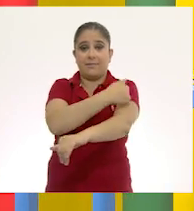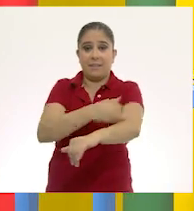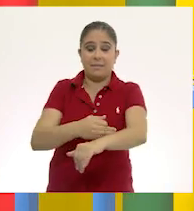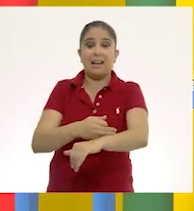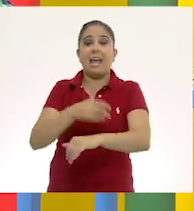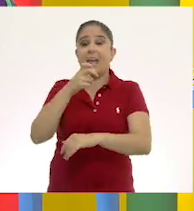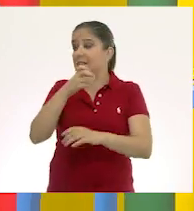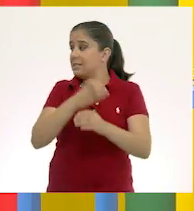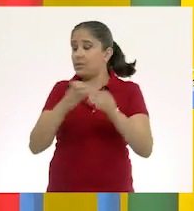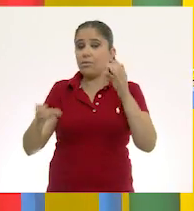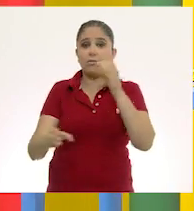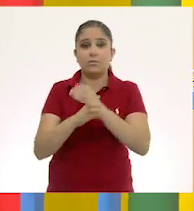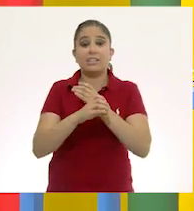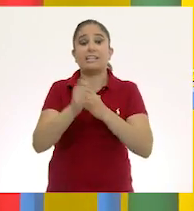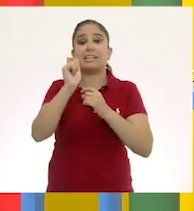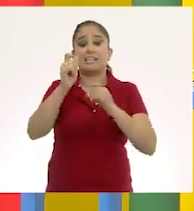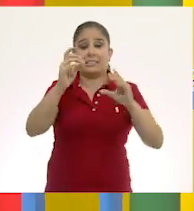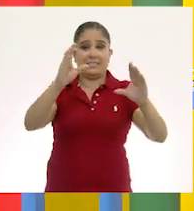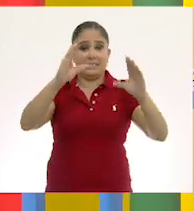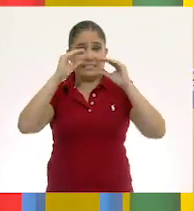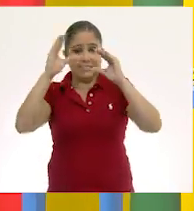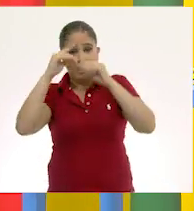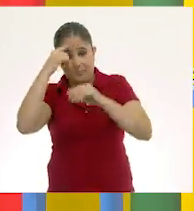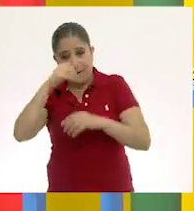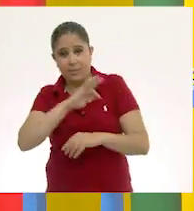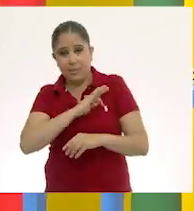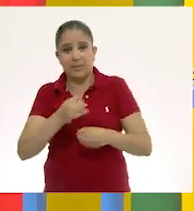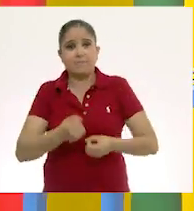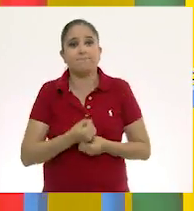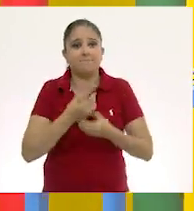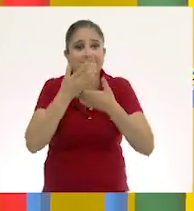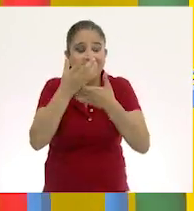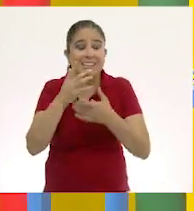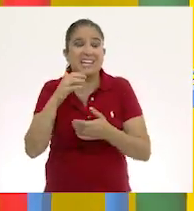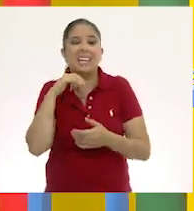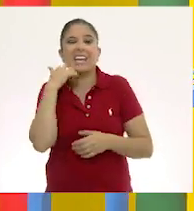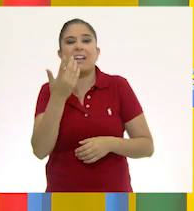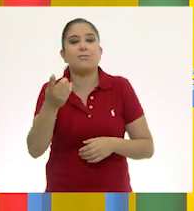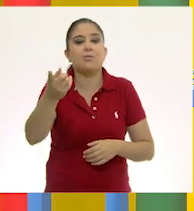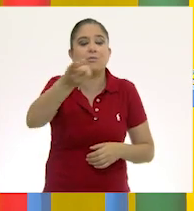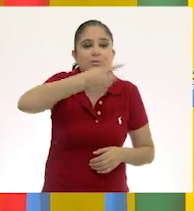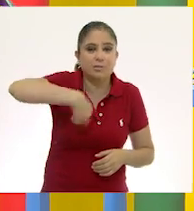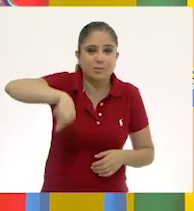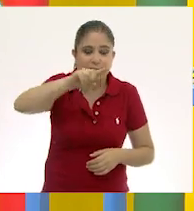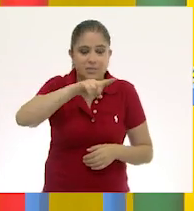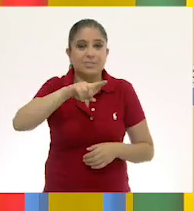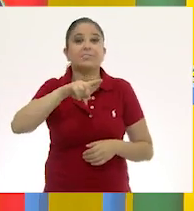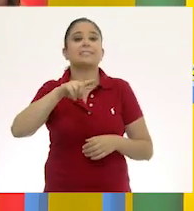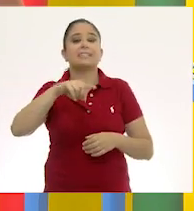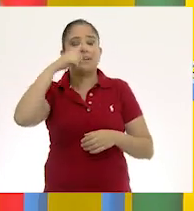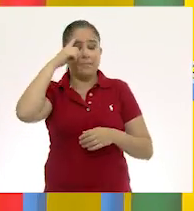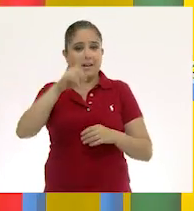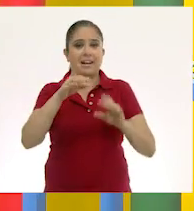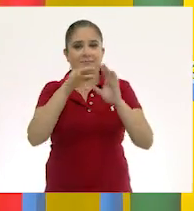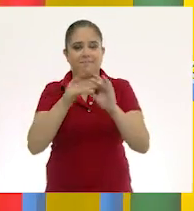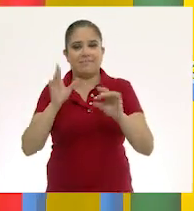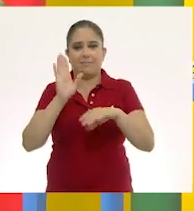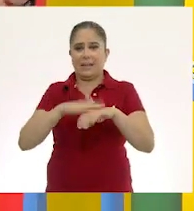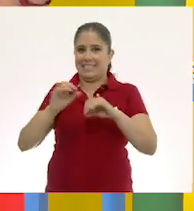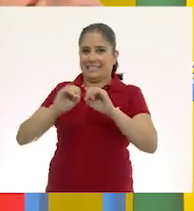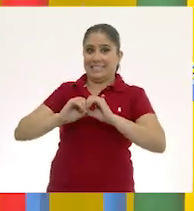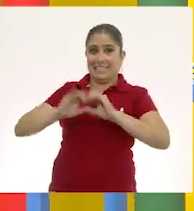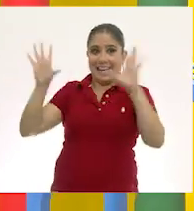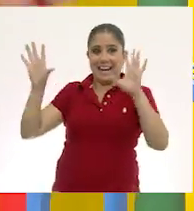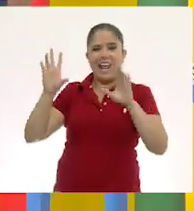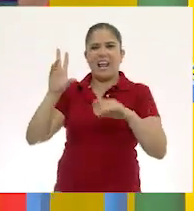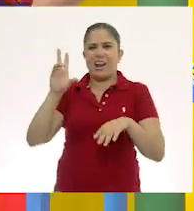Esas son cosas que nos van a enseñar a poder expresar lo que queremos, pero además a decirlo de manera clara y que